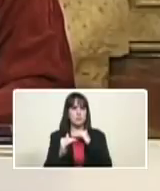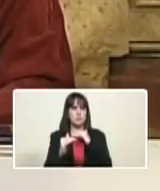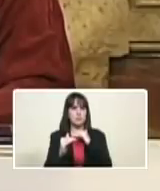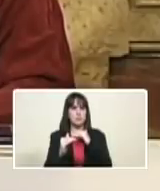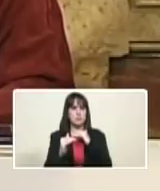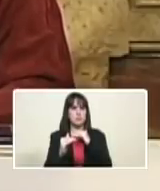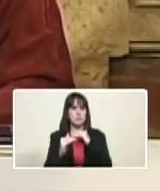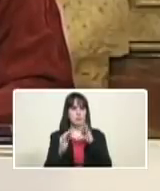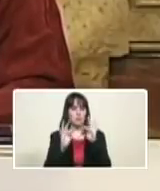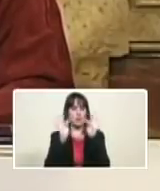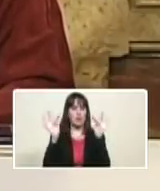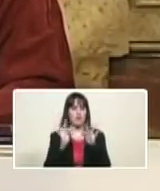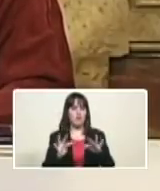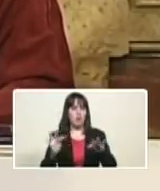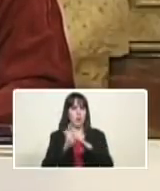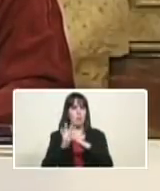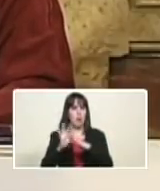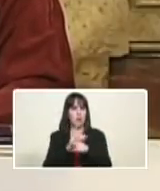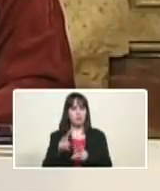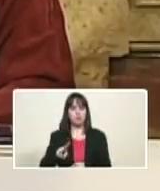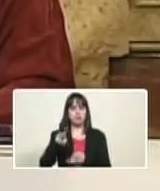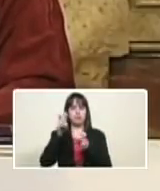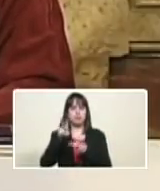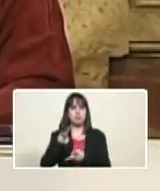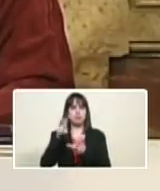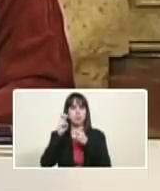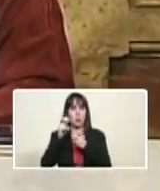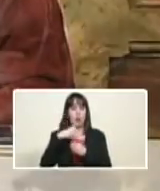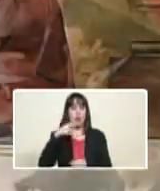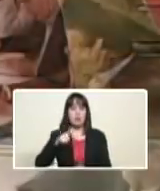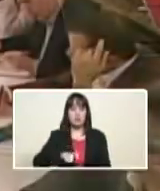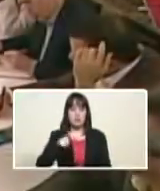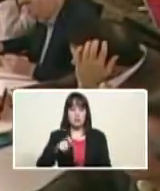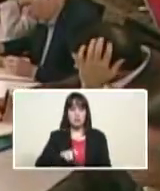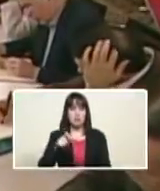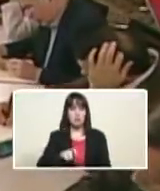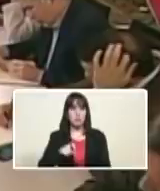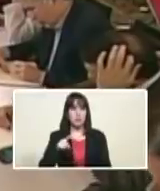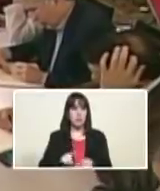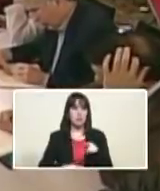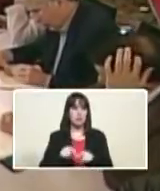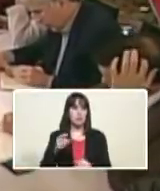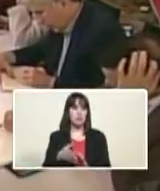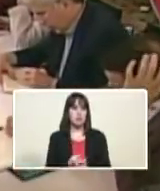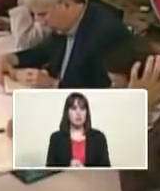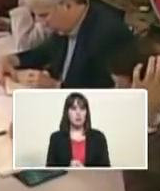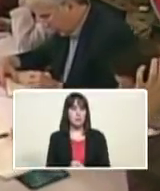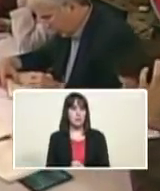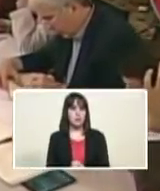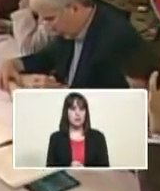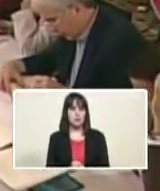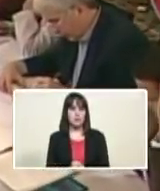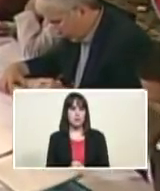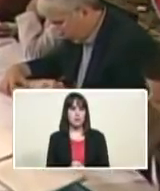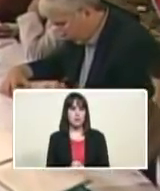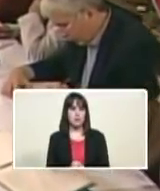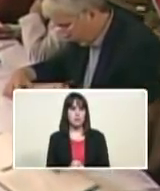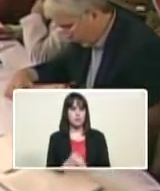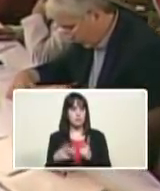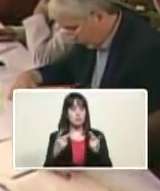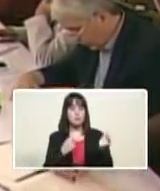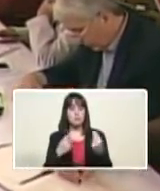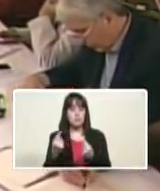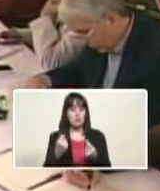ingresos ordinarios y extraordinarios necesarios para sostener este programa de recuperación económica